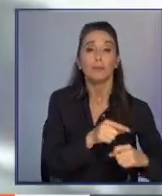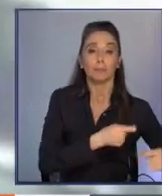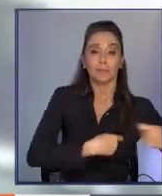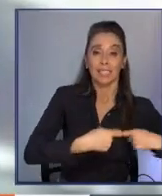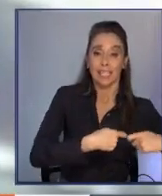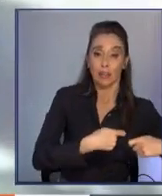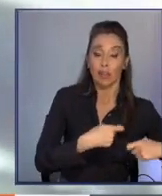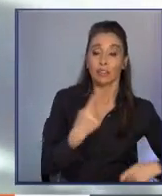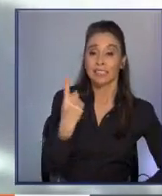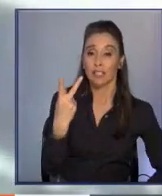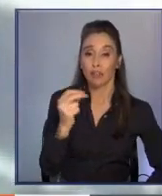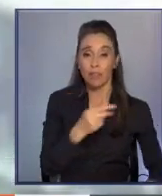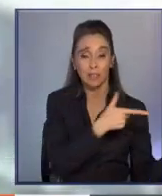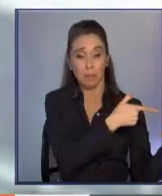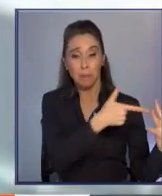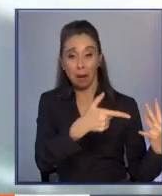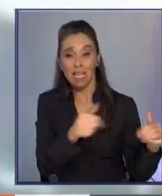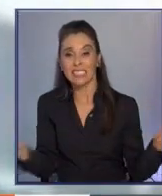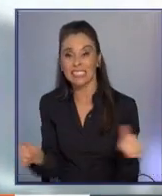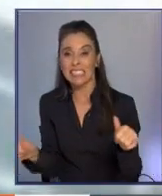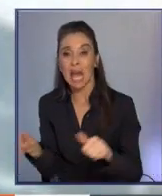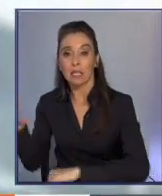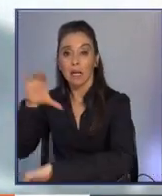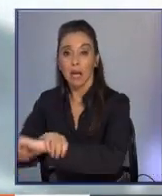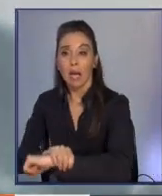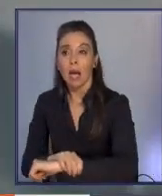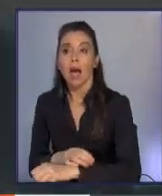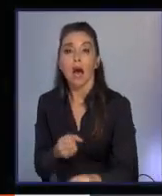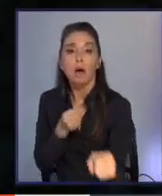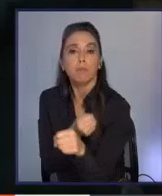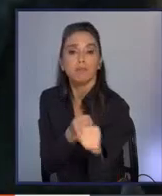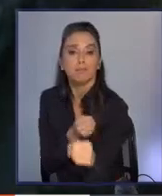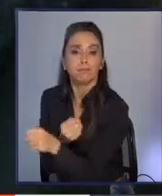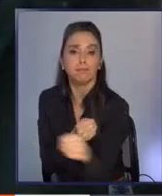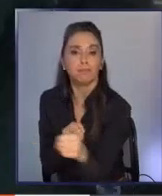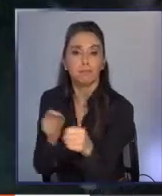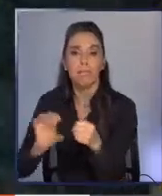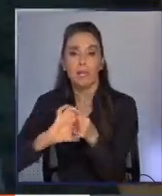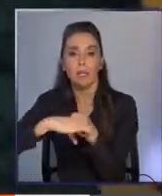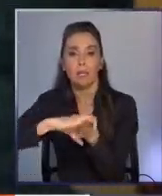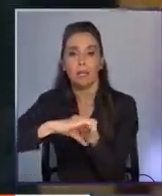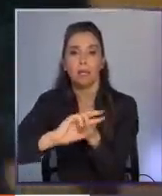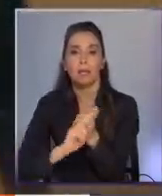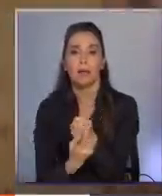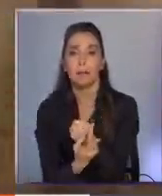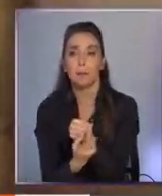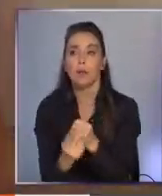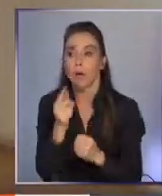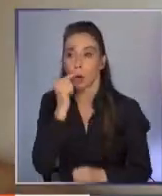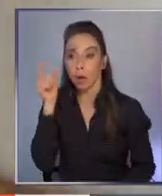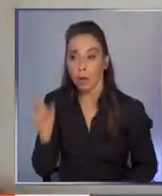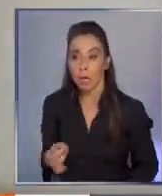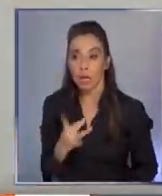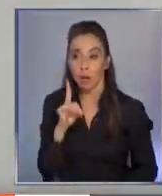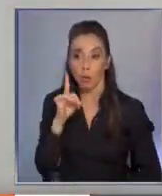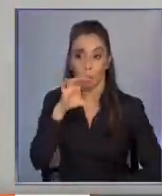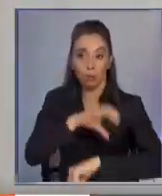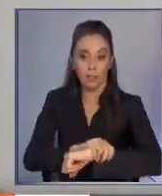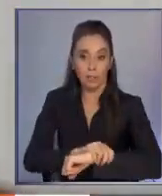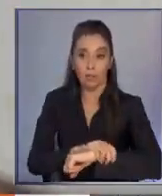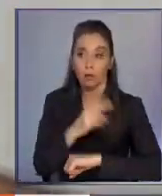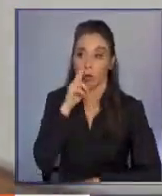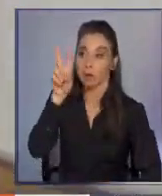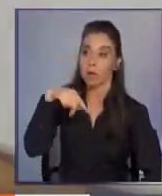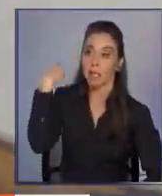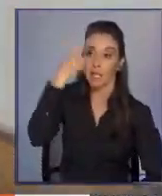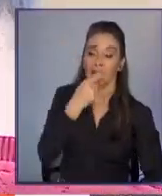120 disparos con una subametralladora modificada o sea de la mañana y el único detenido por este caso aparecía con